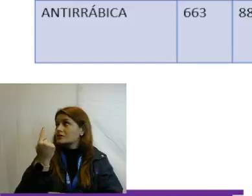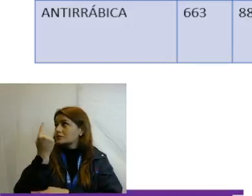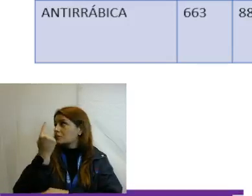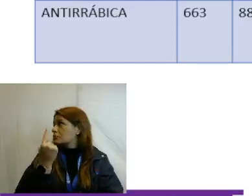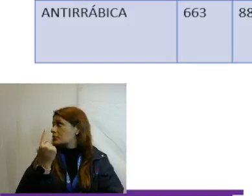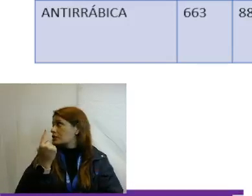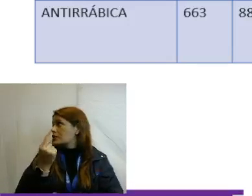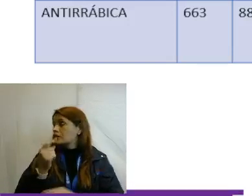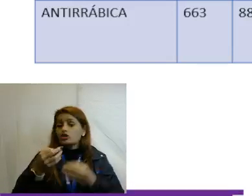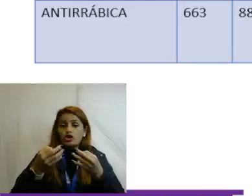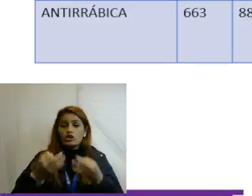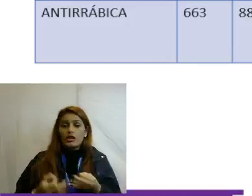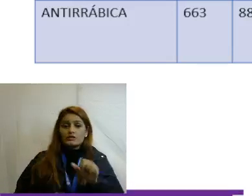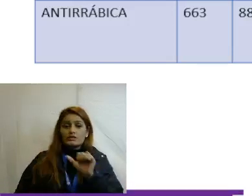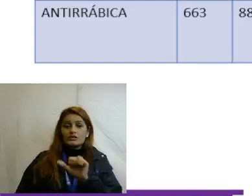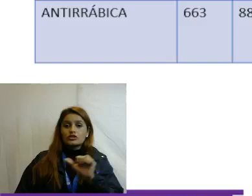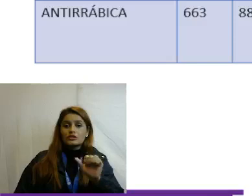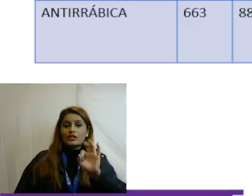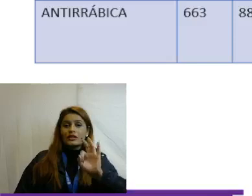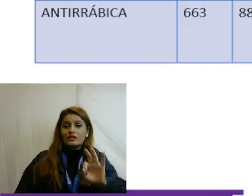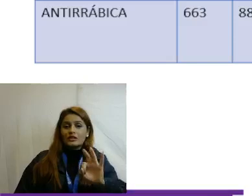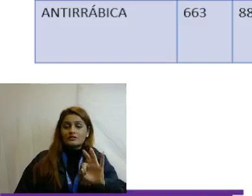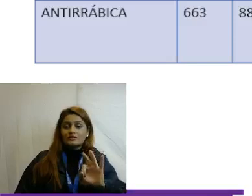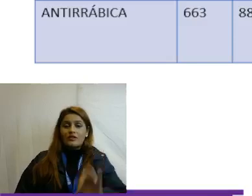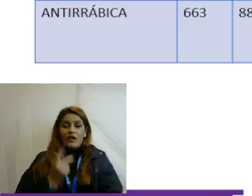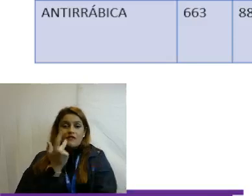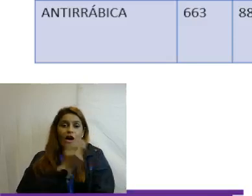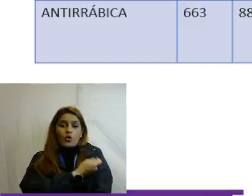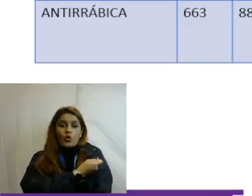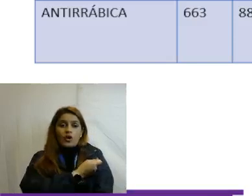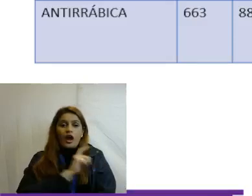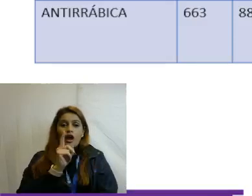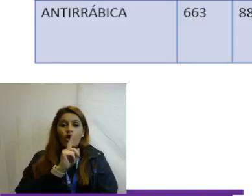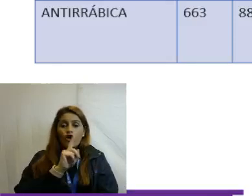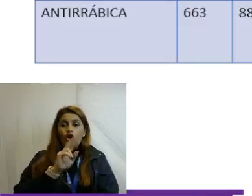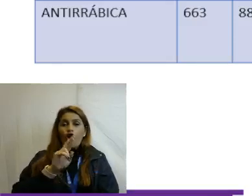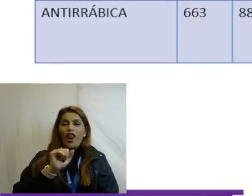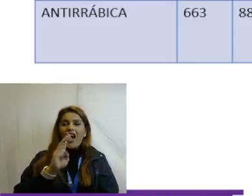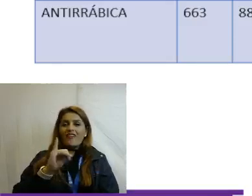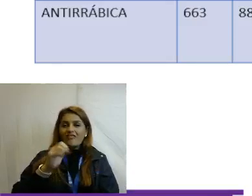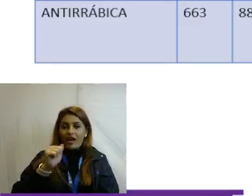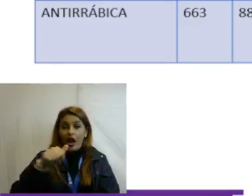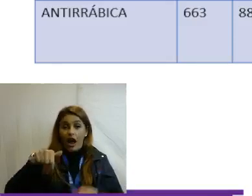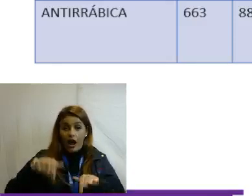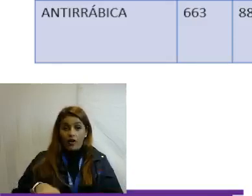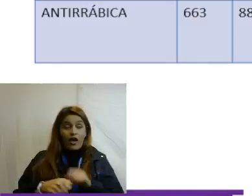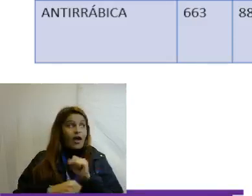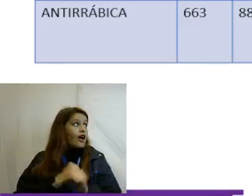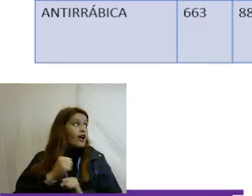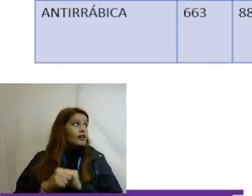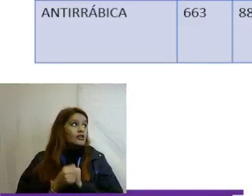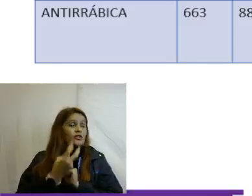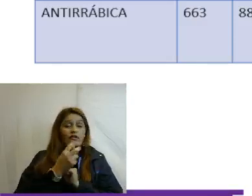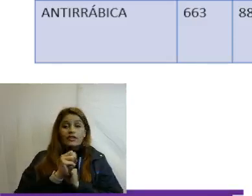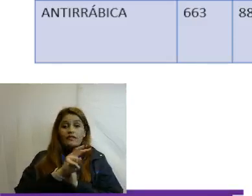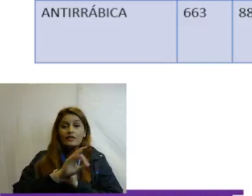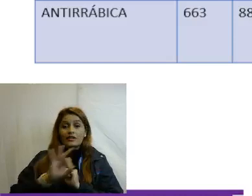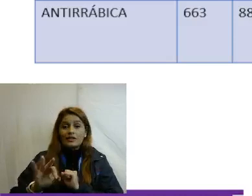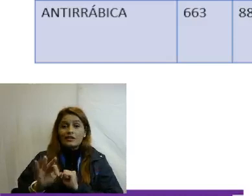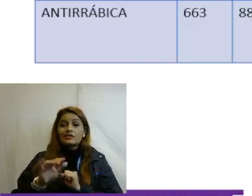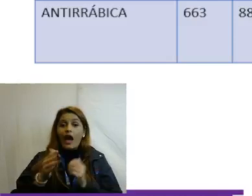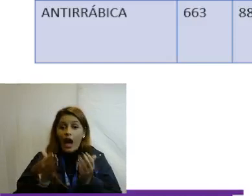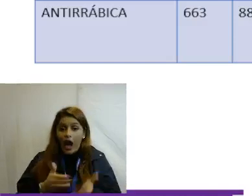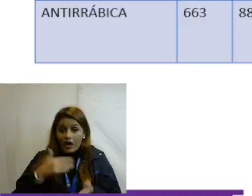ejecutamos 663 mascotas con vacuna antirrábica. En lo que va de este año, 2023, hemos ejecutado a la